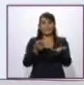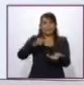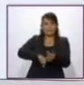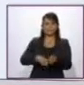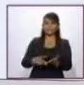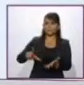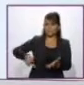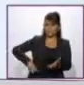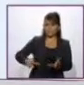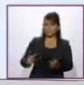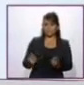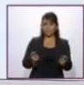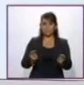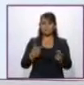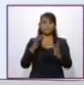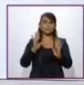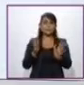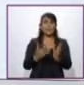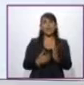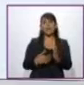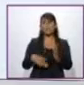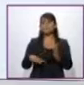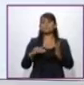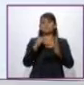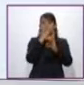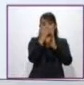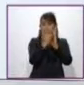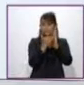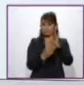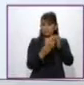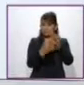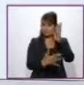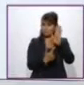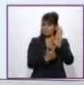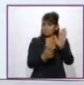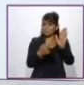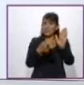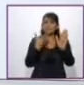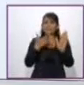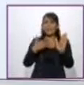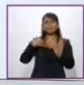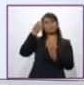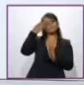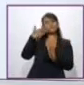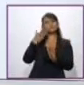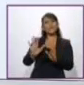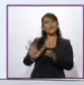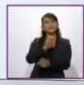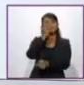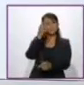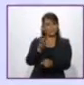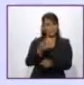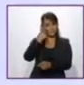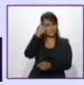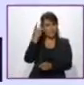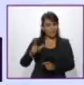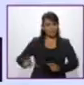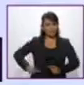dependencias públicas son suficientes para garantizar el buen ejercicio del servicio público? Lo escuchamos.